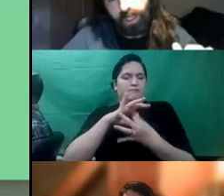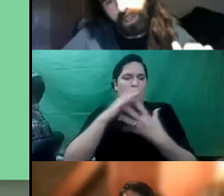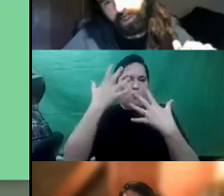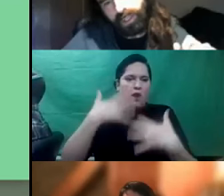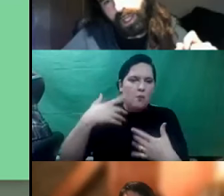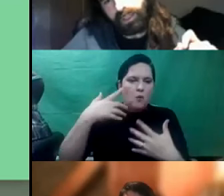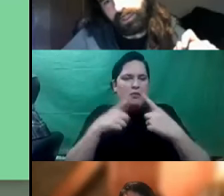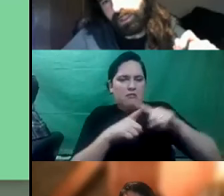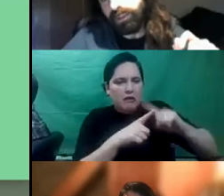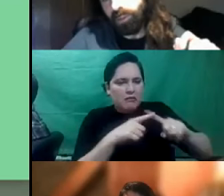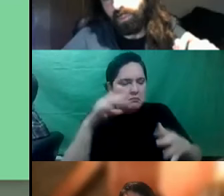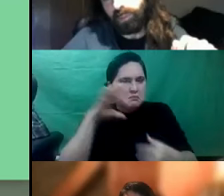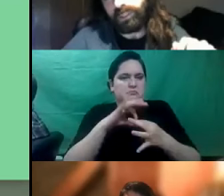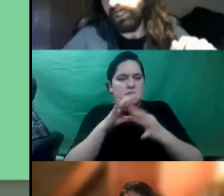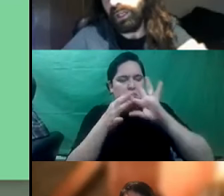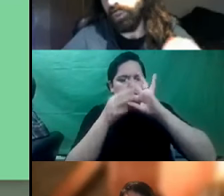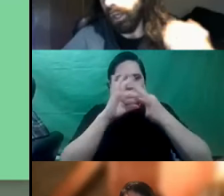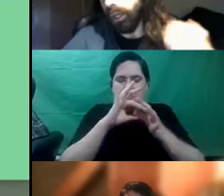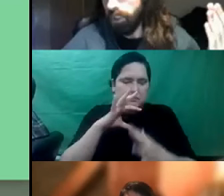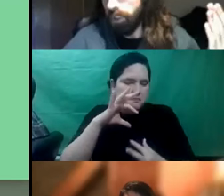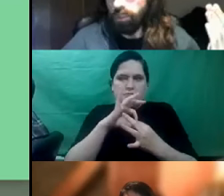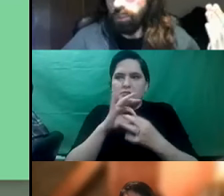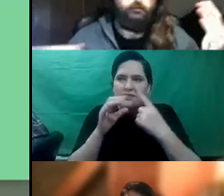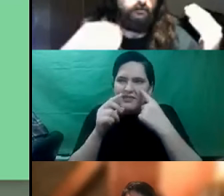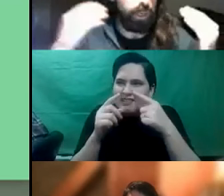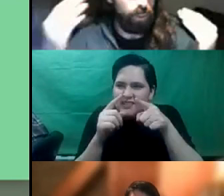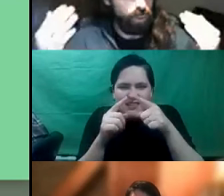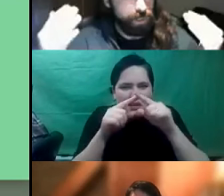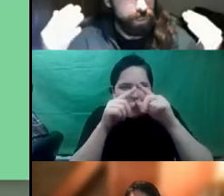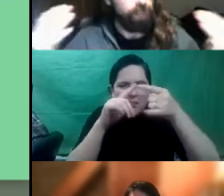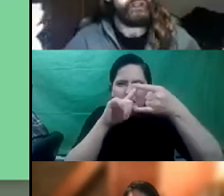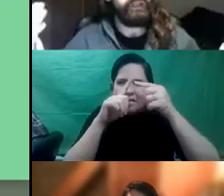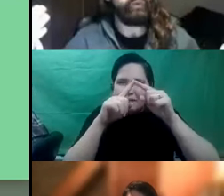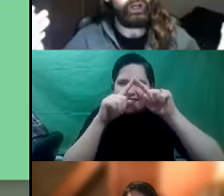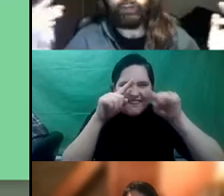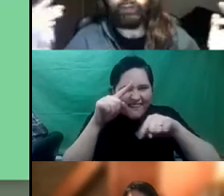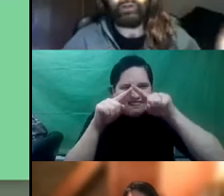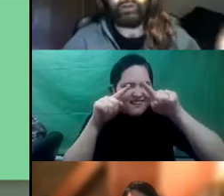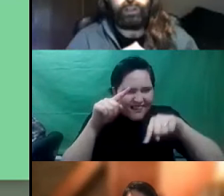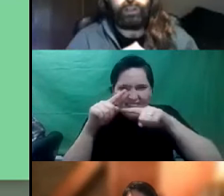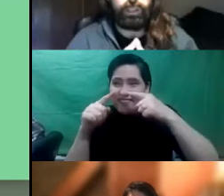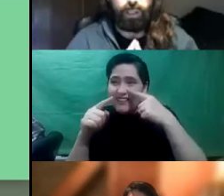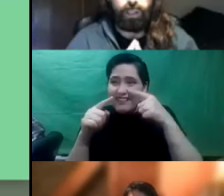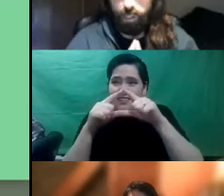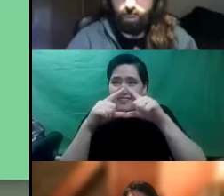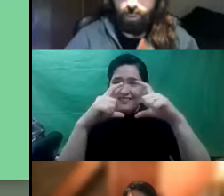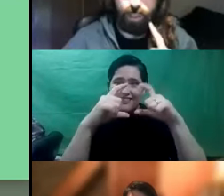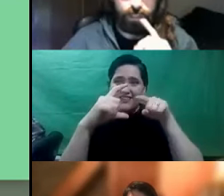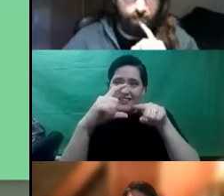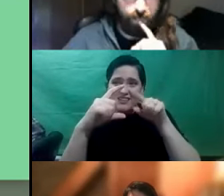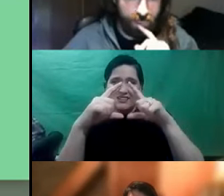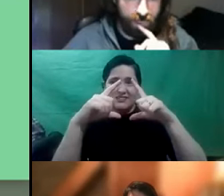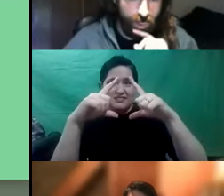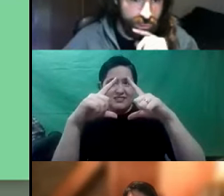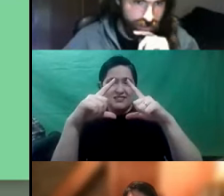gráfico, cada coordenada de este rombo representa una región Y con una región J, y cuál es el valor de esa conexión, es